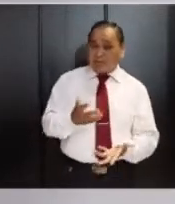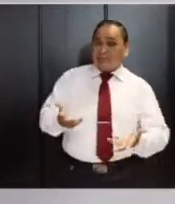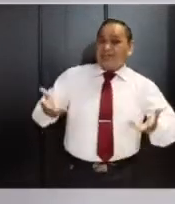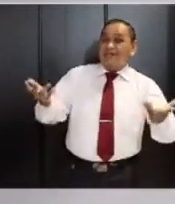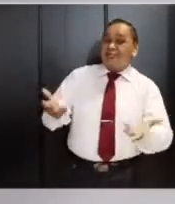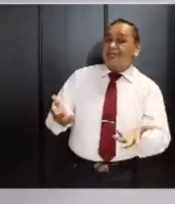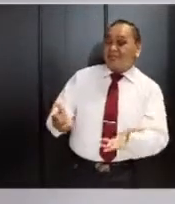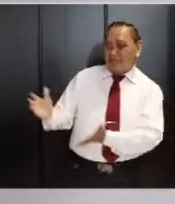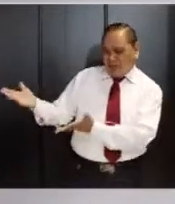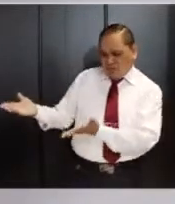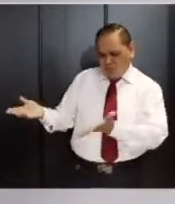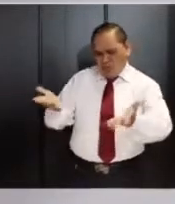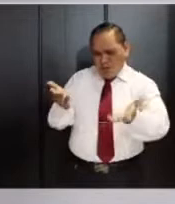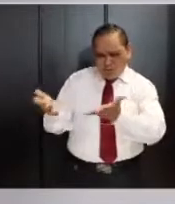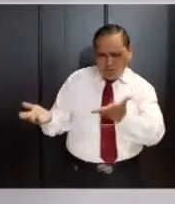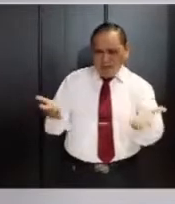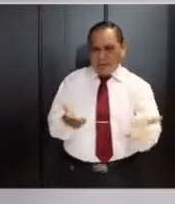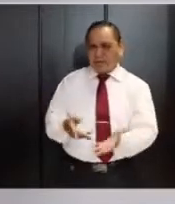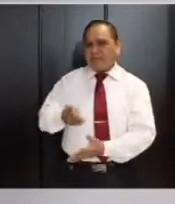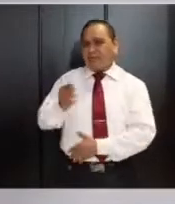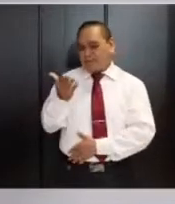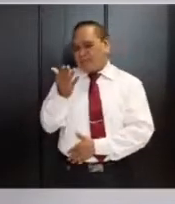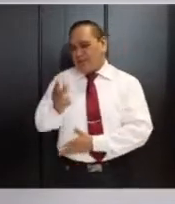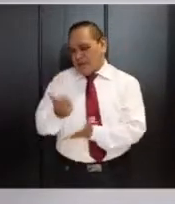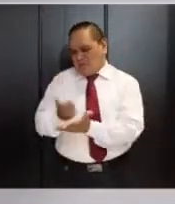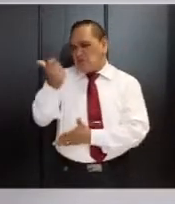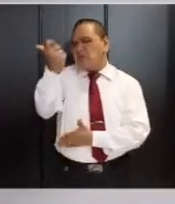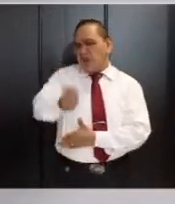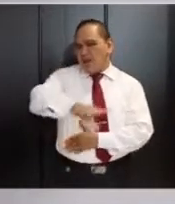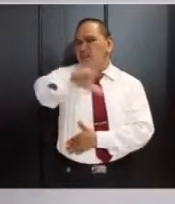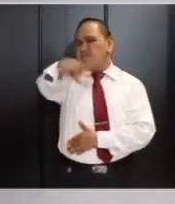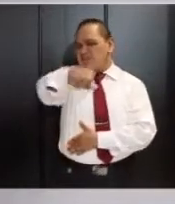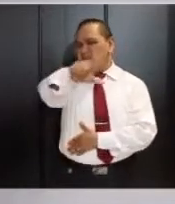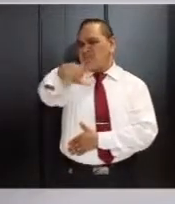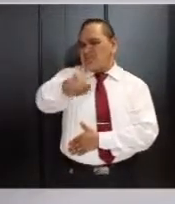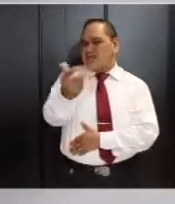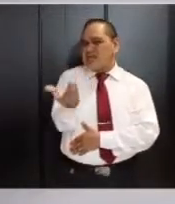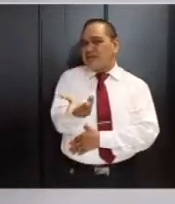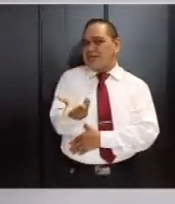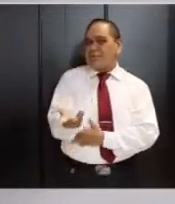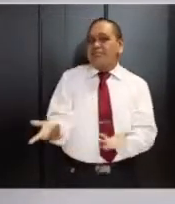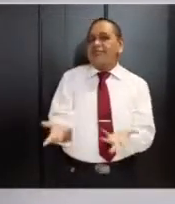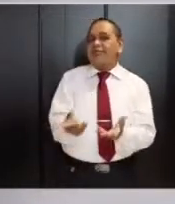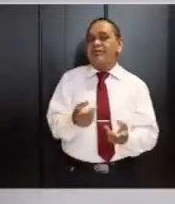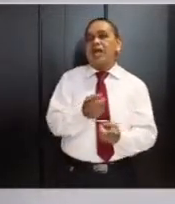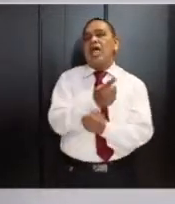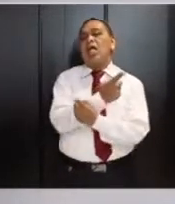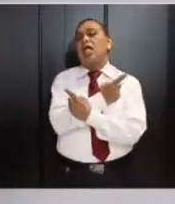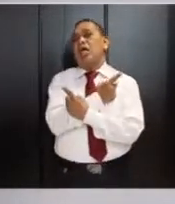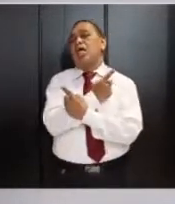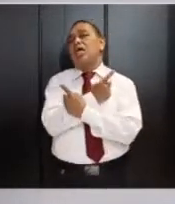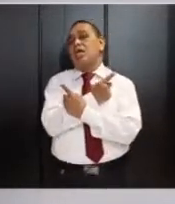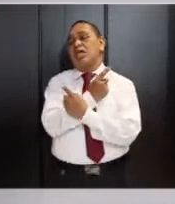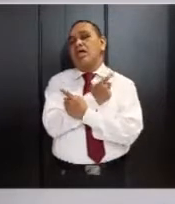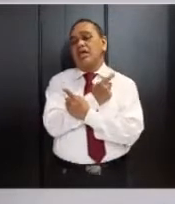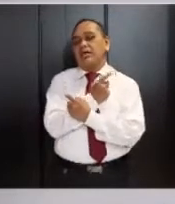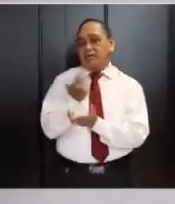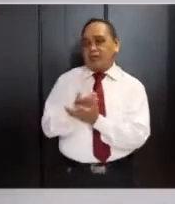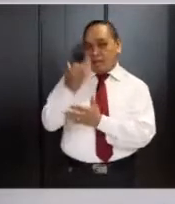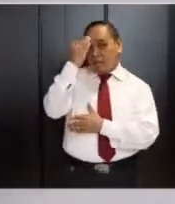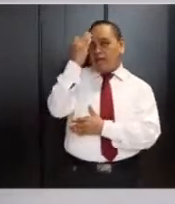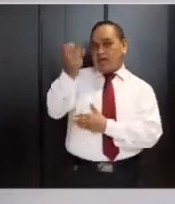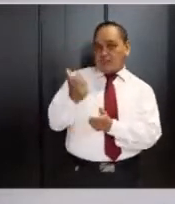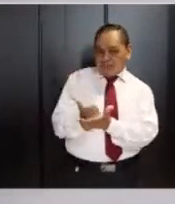que les hurtan. Ya luego ve quién verga se paga eso. Eso se paga después de la elección. Puto, ustedes son muy decentes de andar pagando a